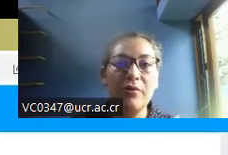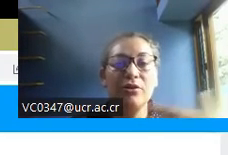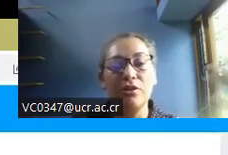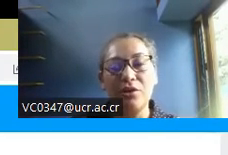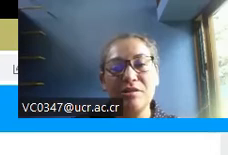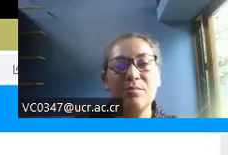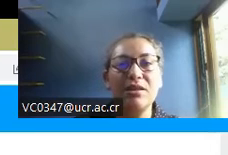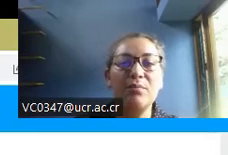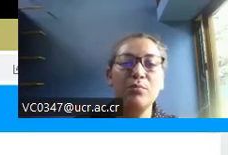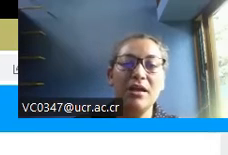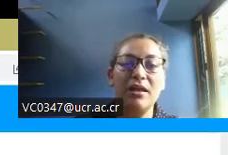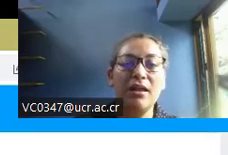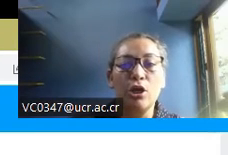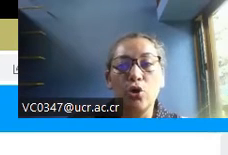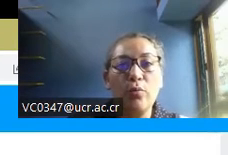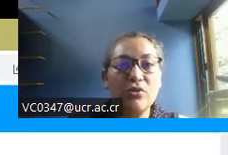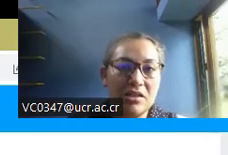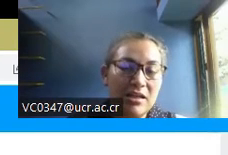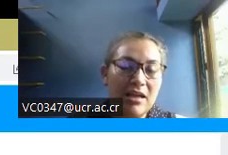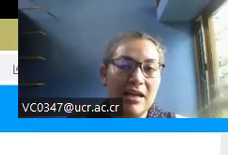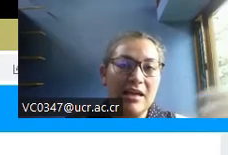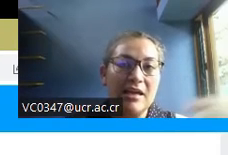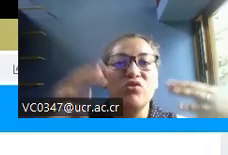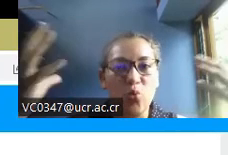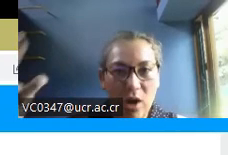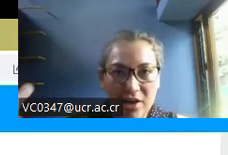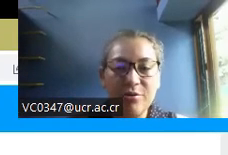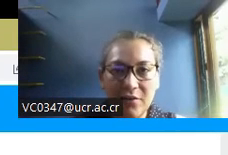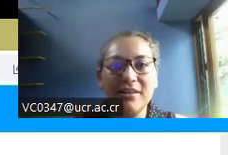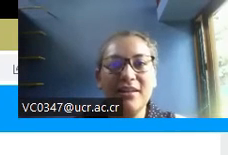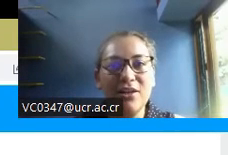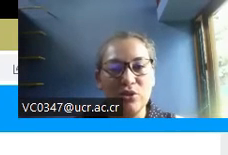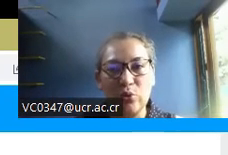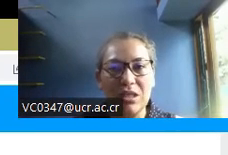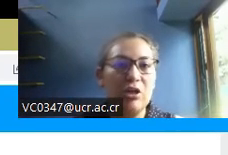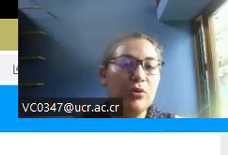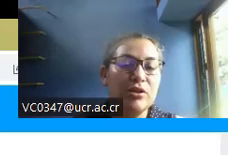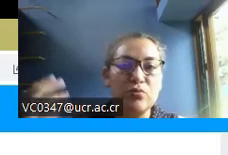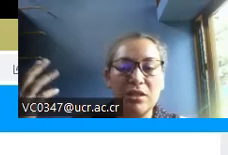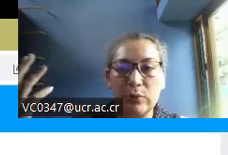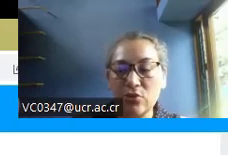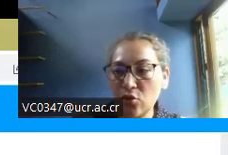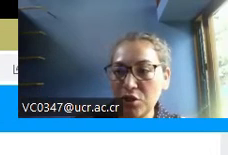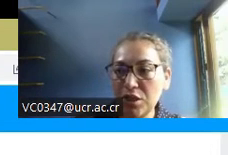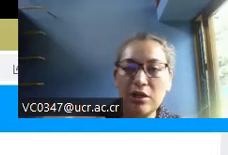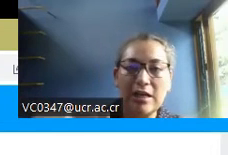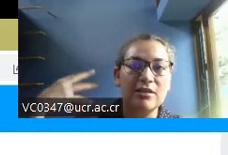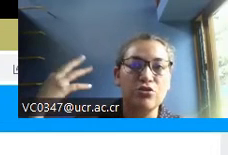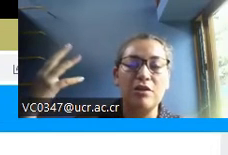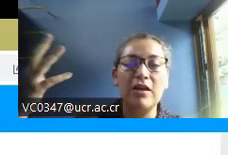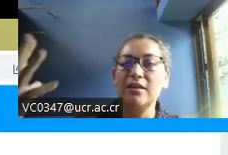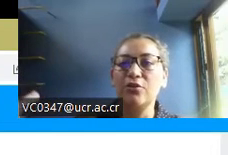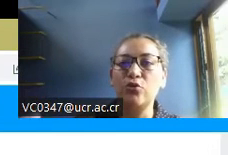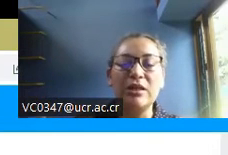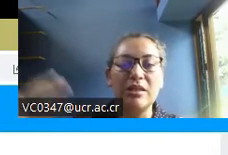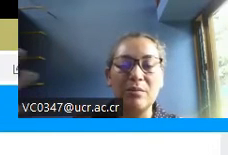me estoy grabando, tener una vestimenta apropiada, como si el vestuario es relevante en nuestro video, porque es un video histórico en el que